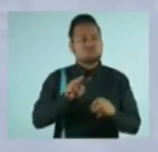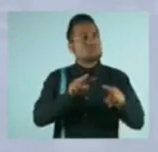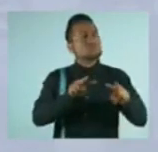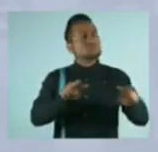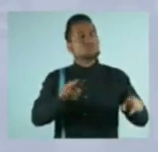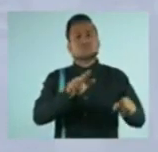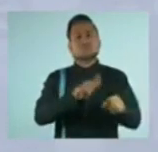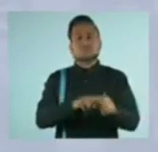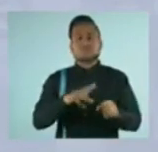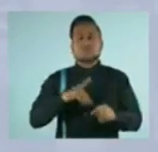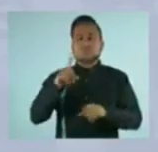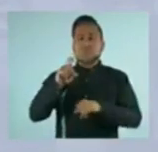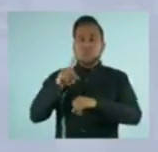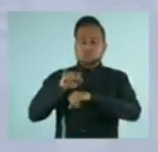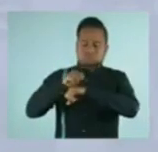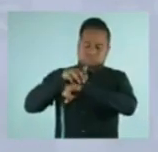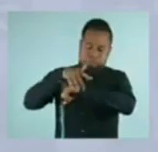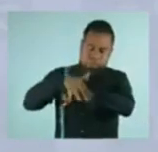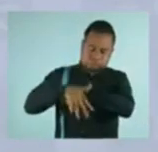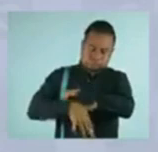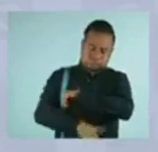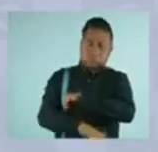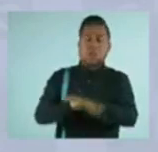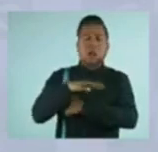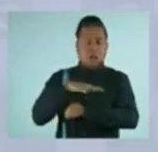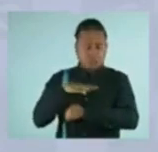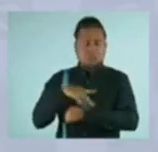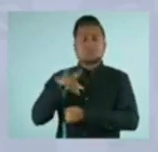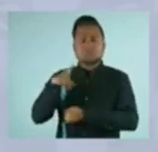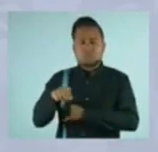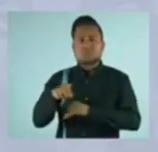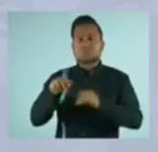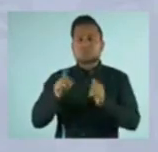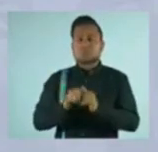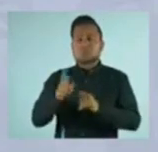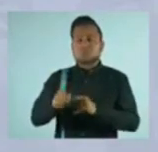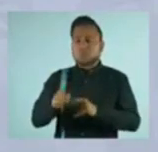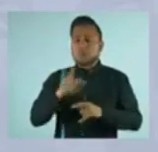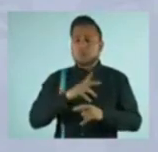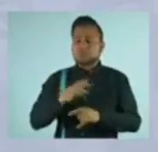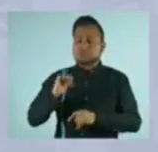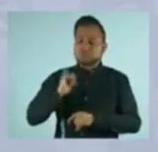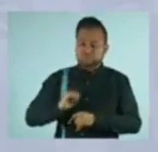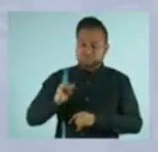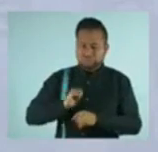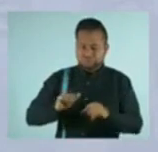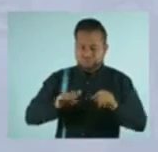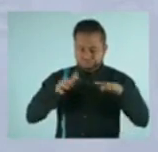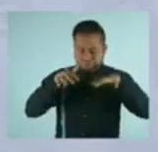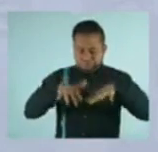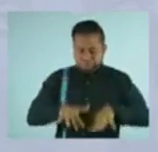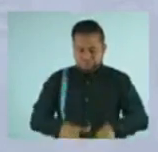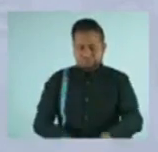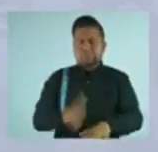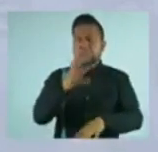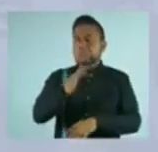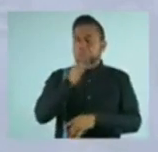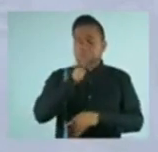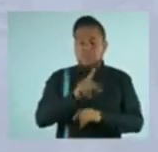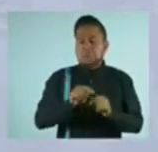nosotros unas cascadas también, unas cascadas que caen sobre un cañón pétreo, que están a 10 minutos del